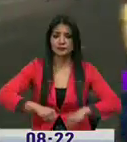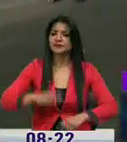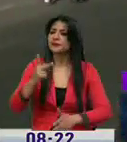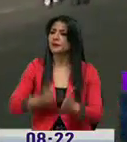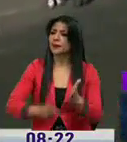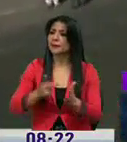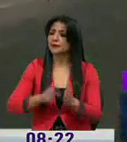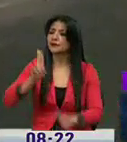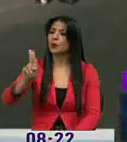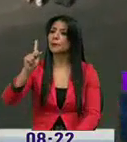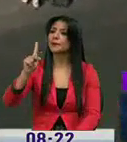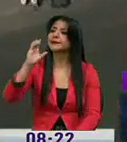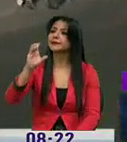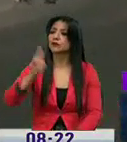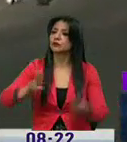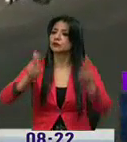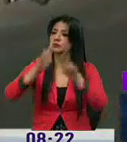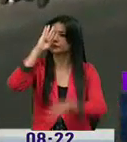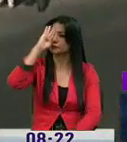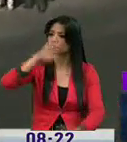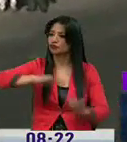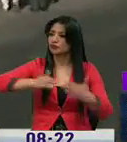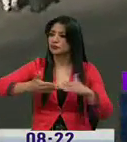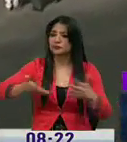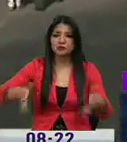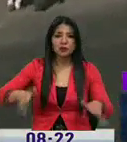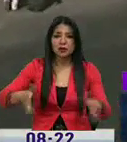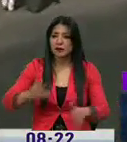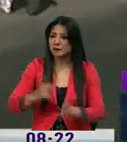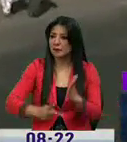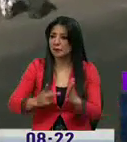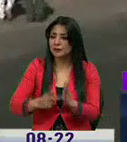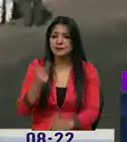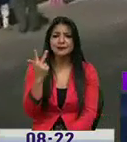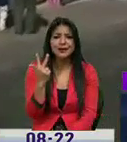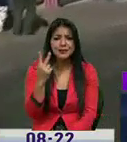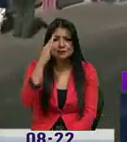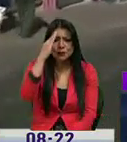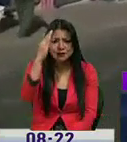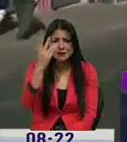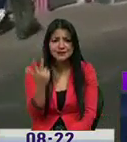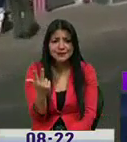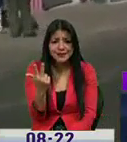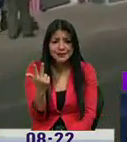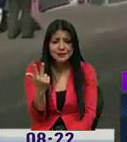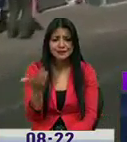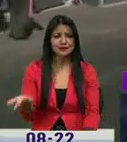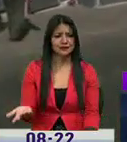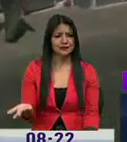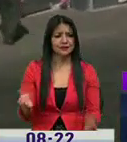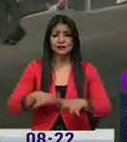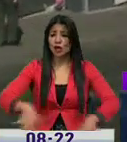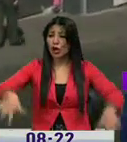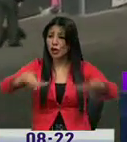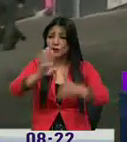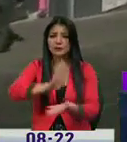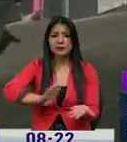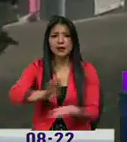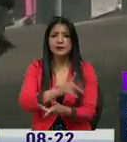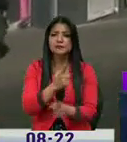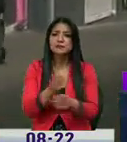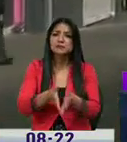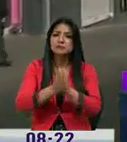la unidad de policía comunitaria? No hay, no sé qué pasa, solamente hay 3, no sé, por eso es lo que queremos pedir, porque